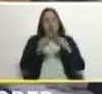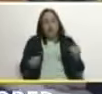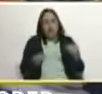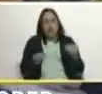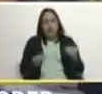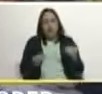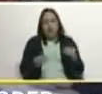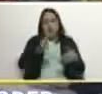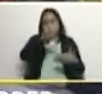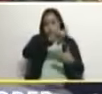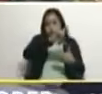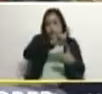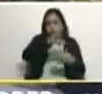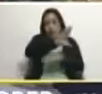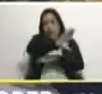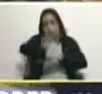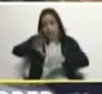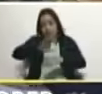continente latinoamericano caribeño.